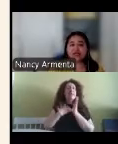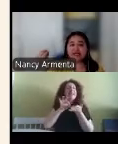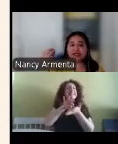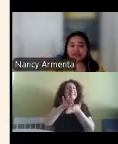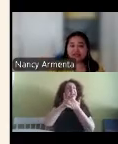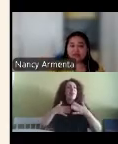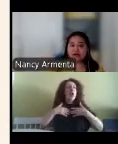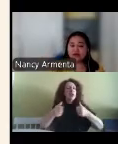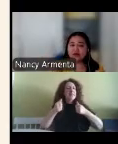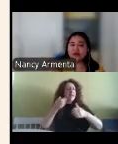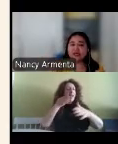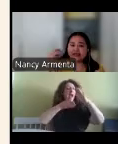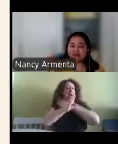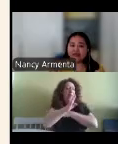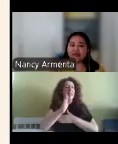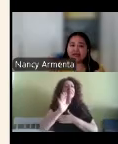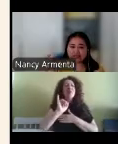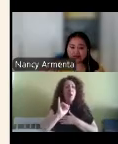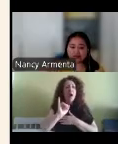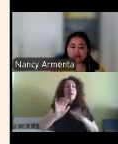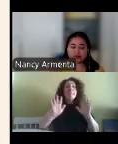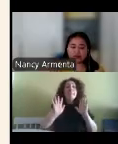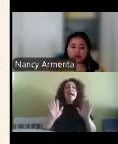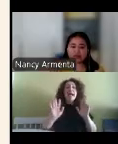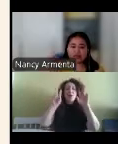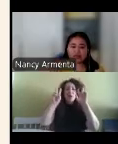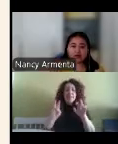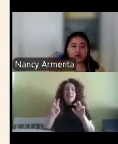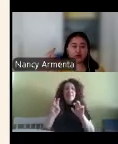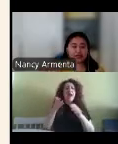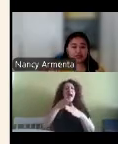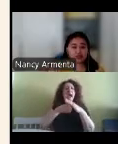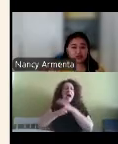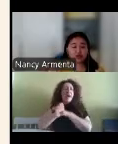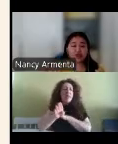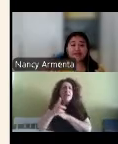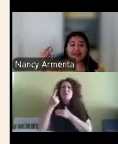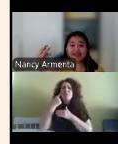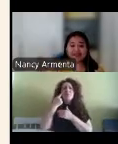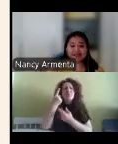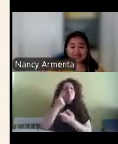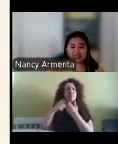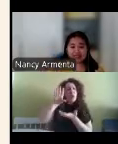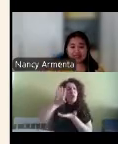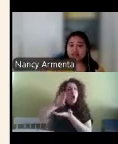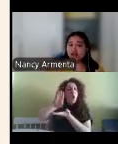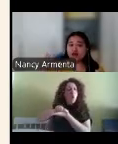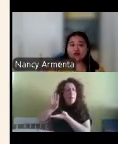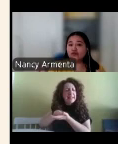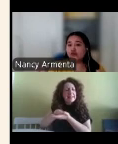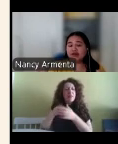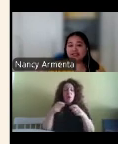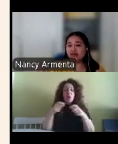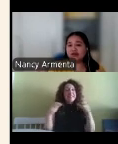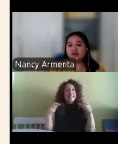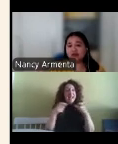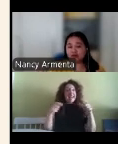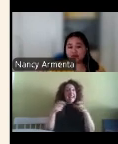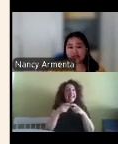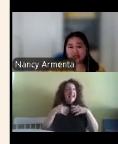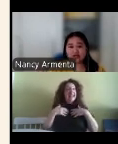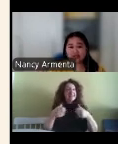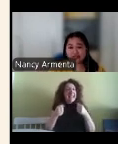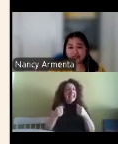sanitarios. Y sin embargo, el tema del acceso, de poder obtener la documentación, la tarjeta sanitaria, fue un tema que siempre